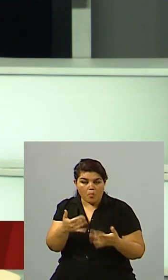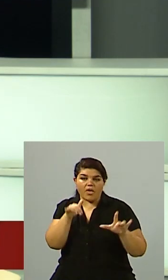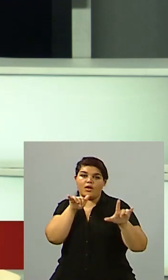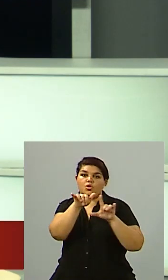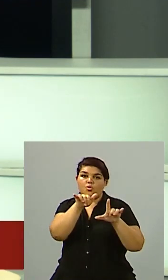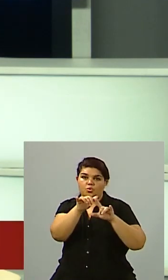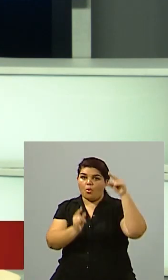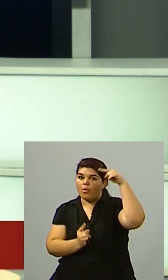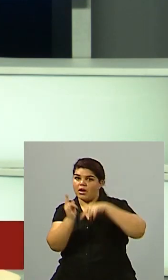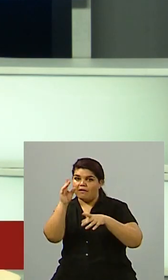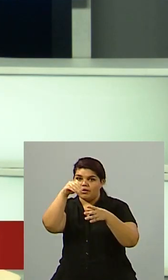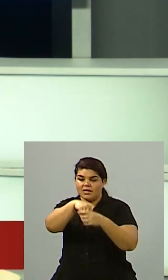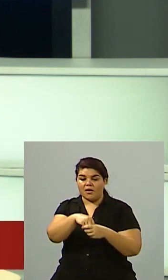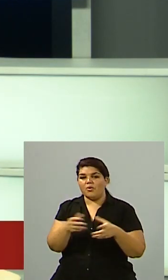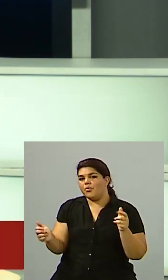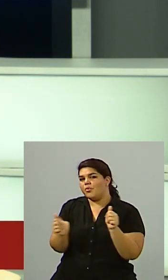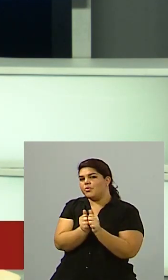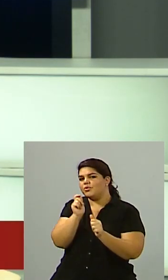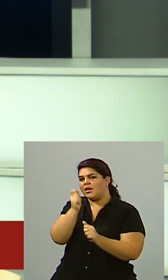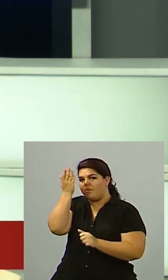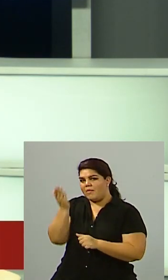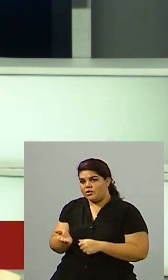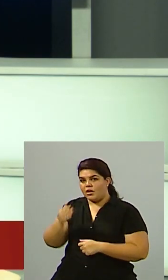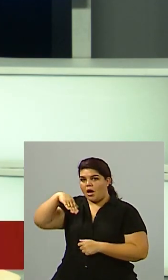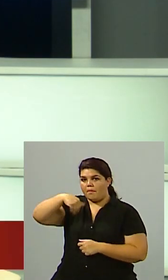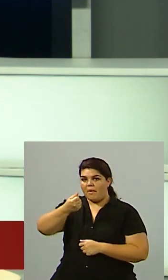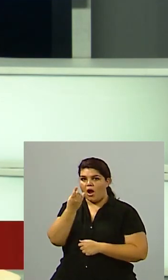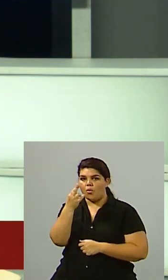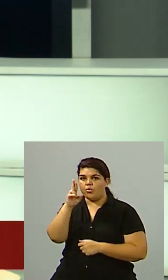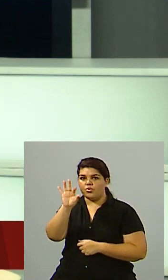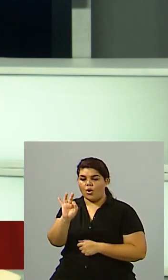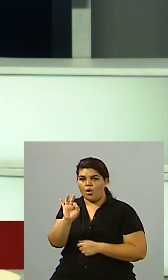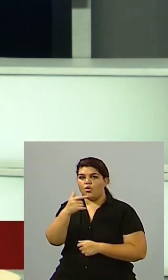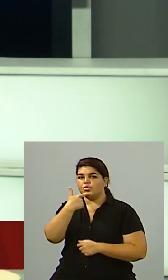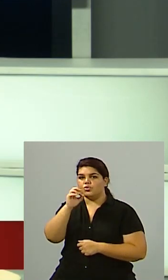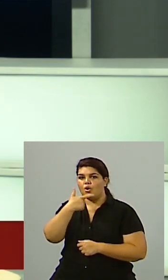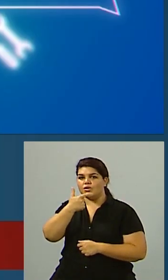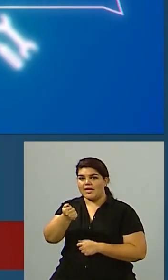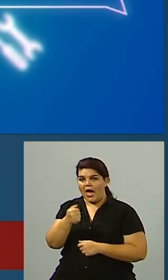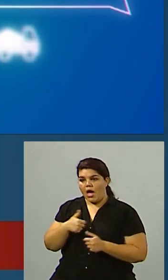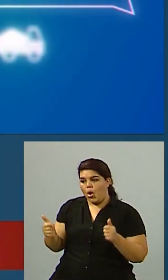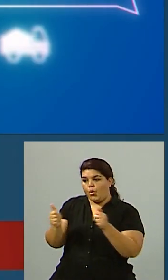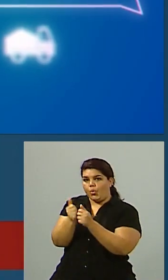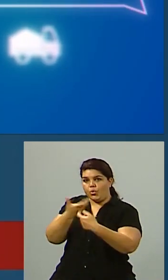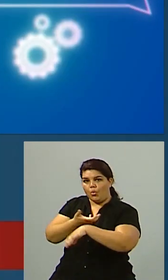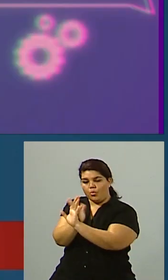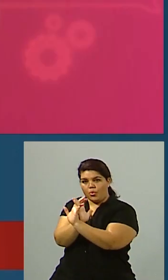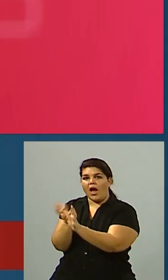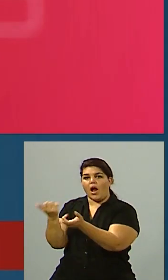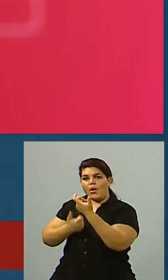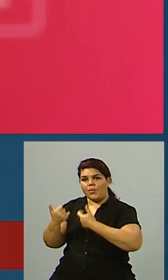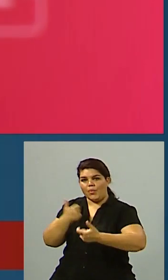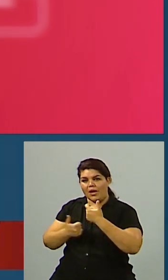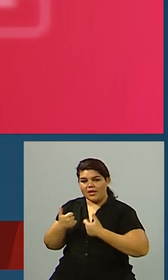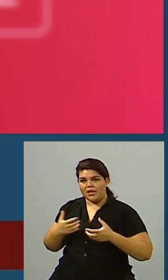Vamos a hablar de este tema con Mauro Sosa, que es del Centro de Viñateros y Bodegueros del Este, a quien tenemos en comunicación. Mauro, ¿cómo está?